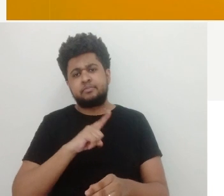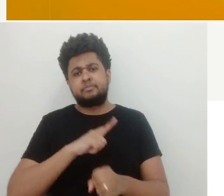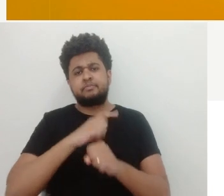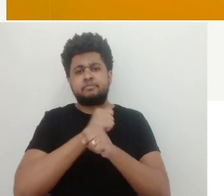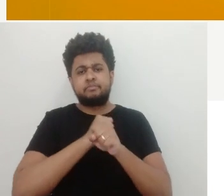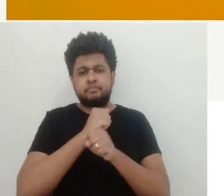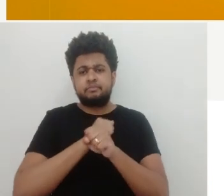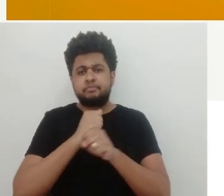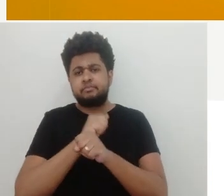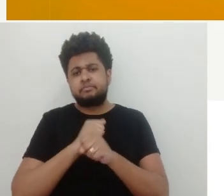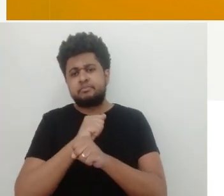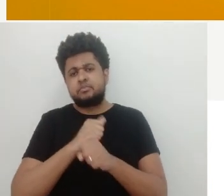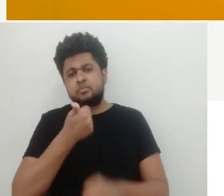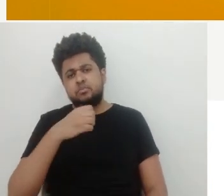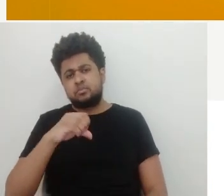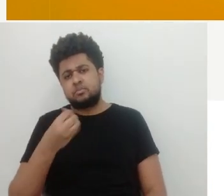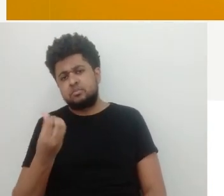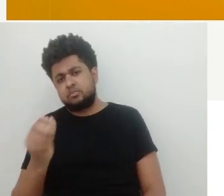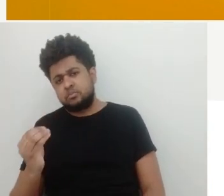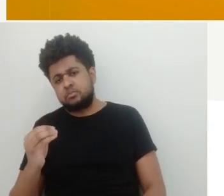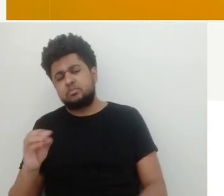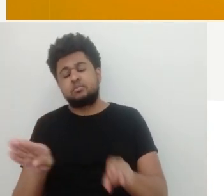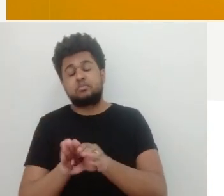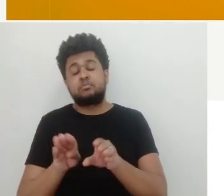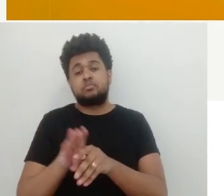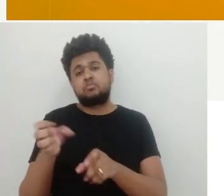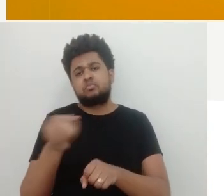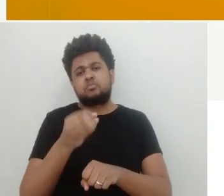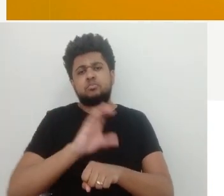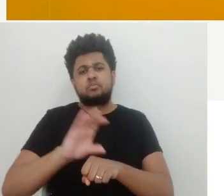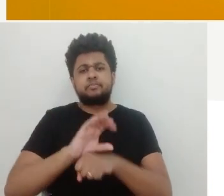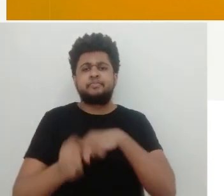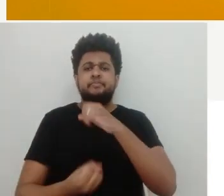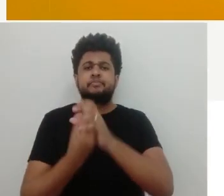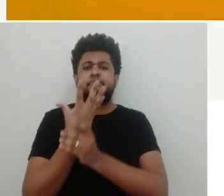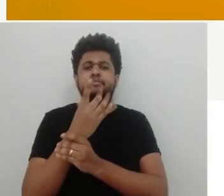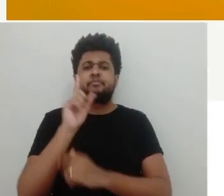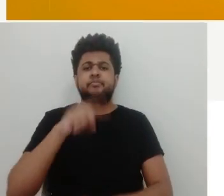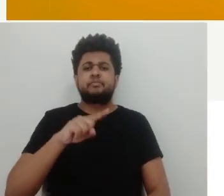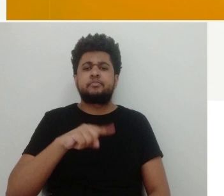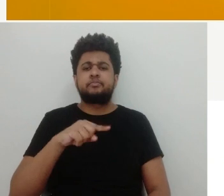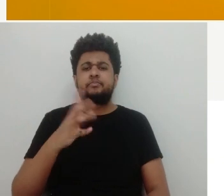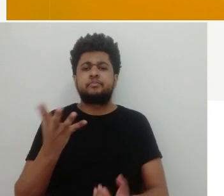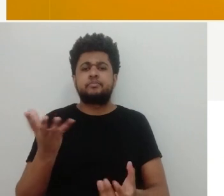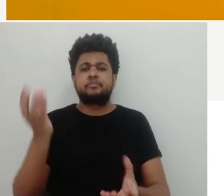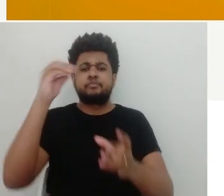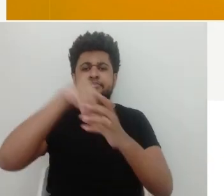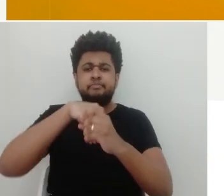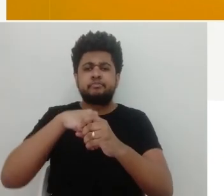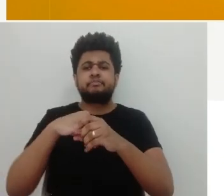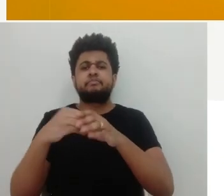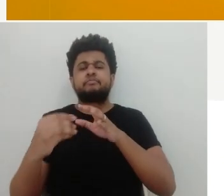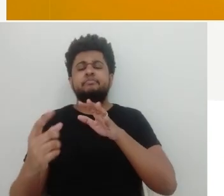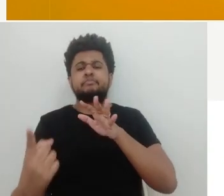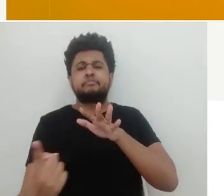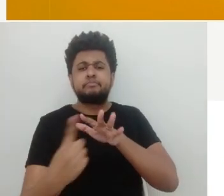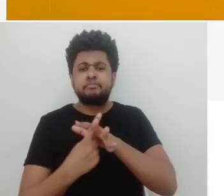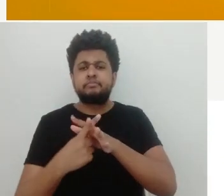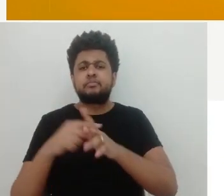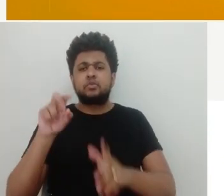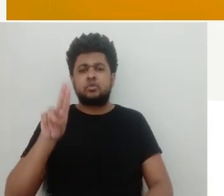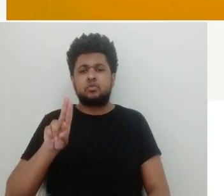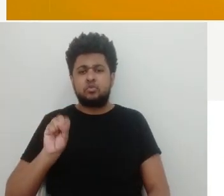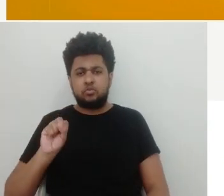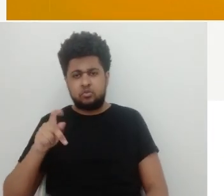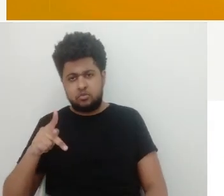integrar, el PROLAM en la Universidad de San Pablo, o el programa que ustedes tienen en UNILA. Esta es una genealogía que